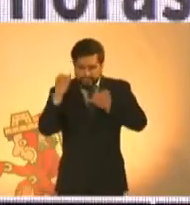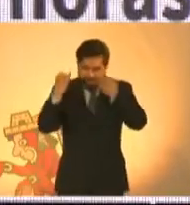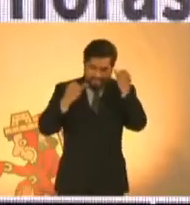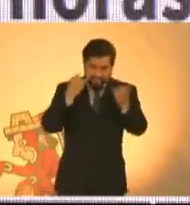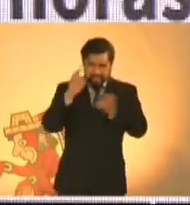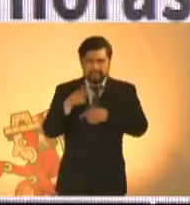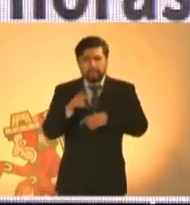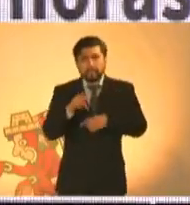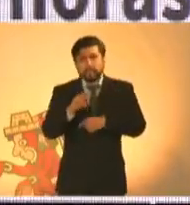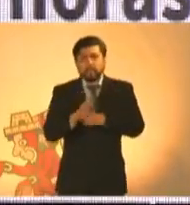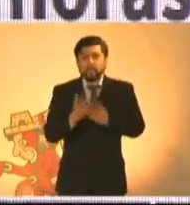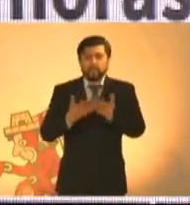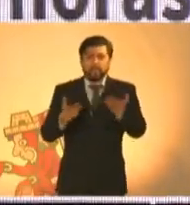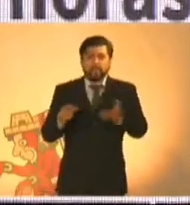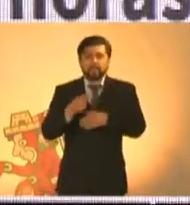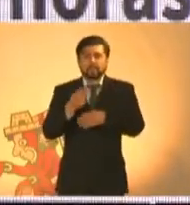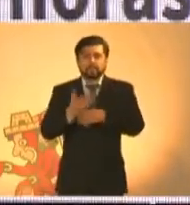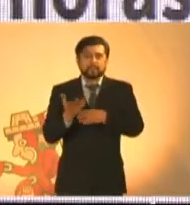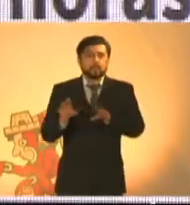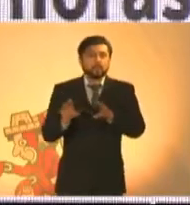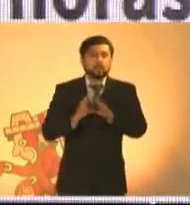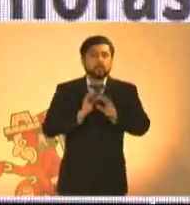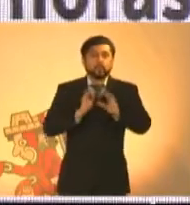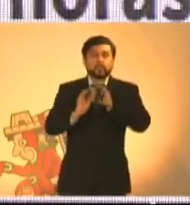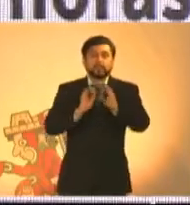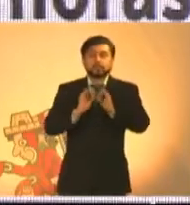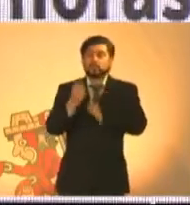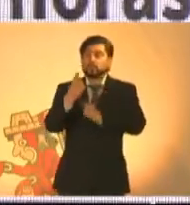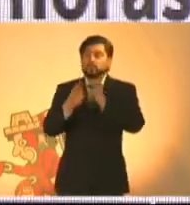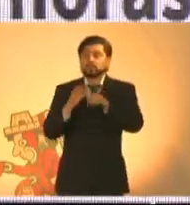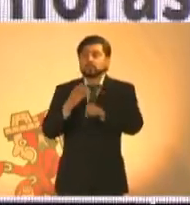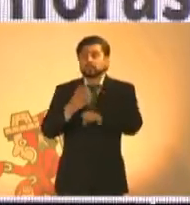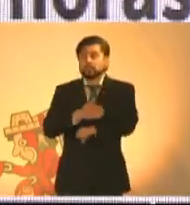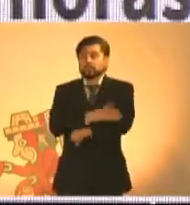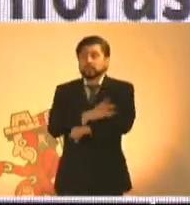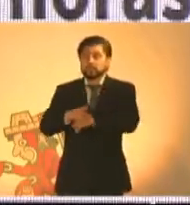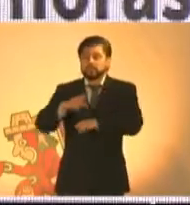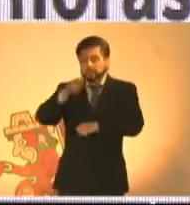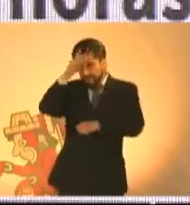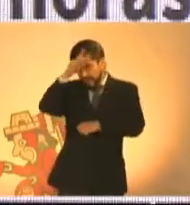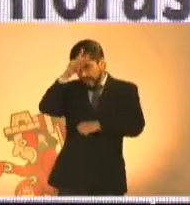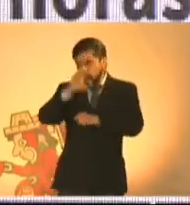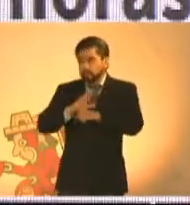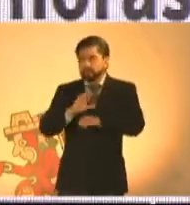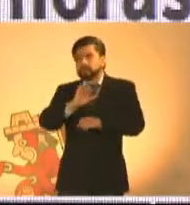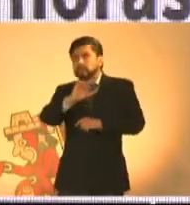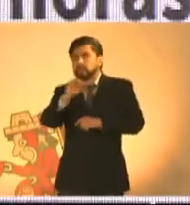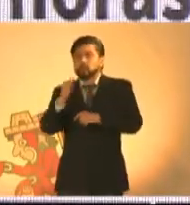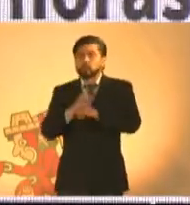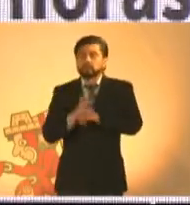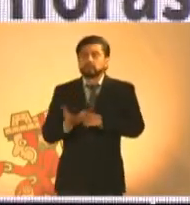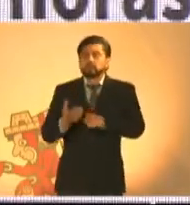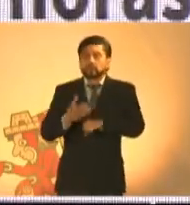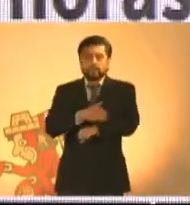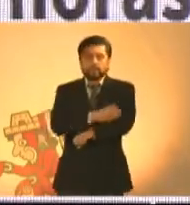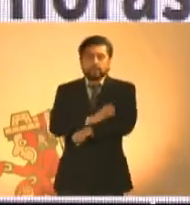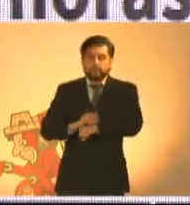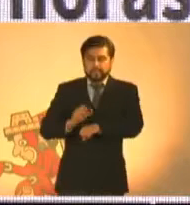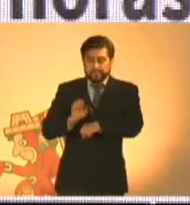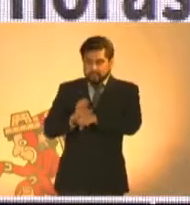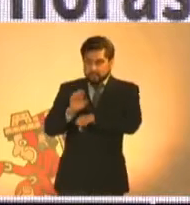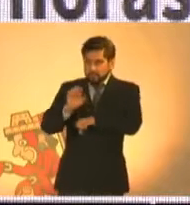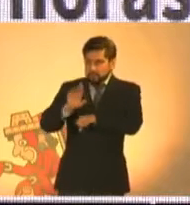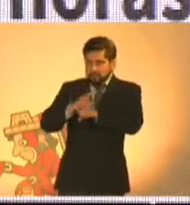tengo que tener comunicaciones con compañeros peruanos y con compañeros ecuatorial para